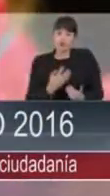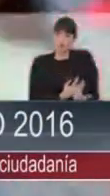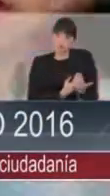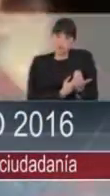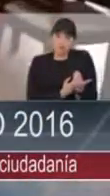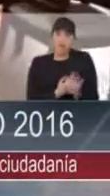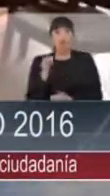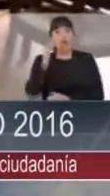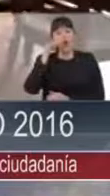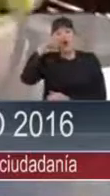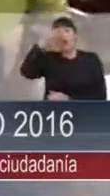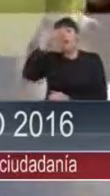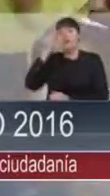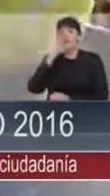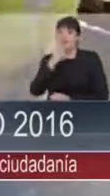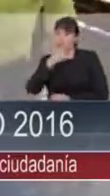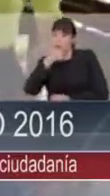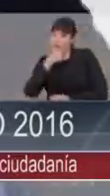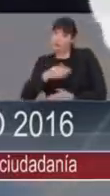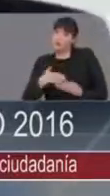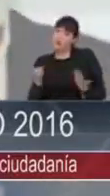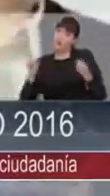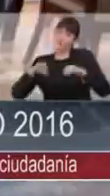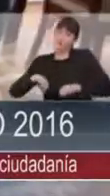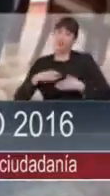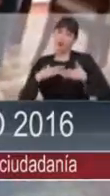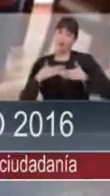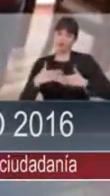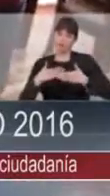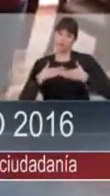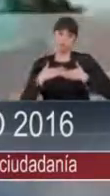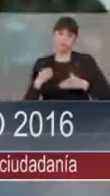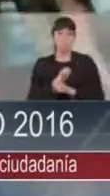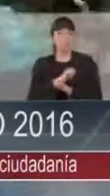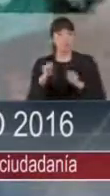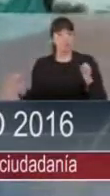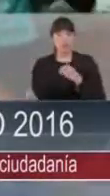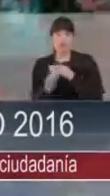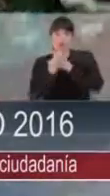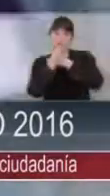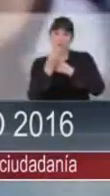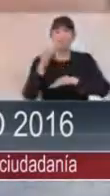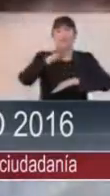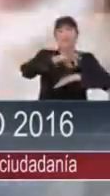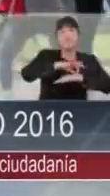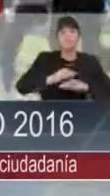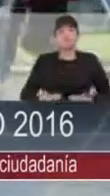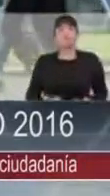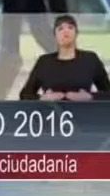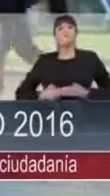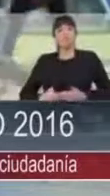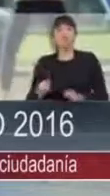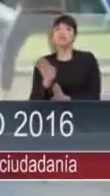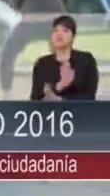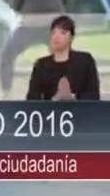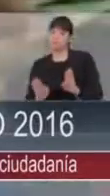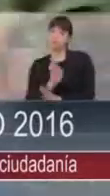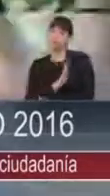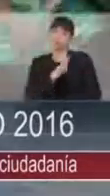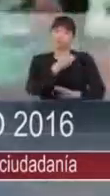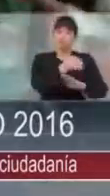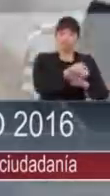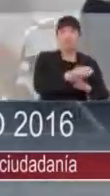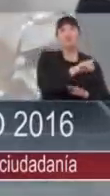yo. Así se llama el eslogan de la campaña de invierno 2016 del Ministerio de Salud, iniciativa que fue anunciada hace algunos días por